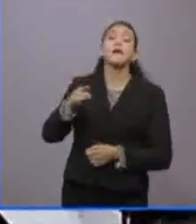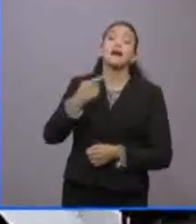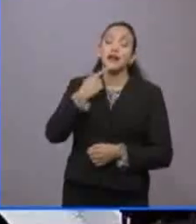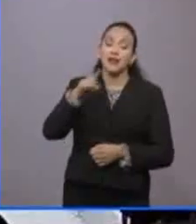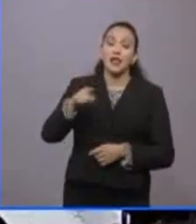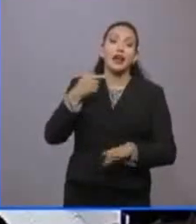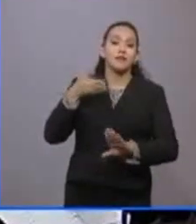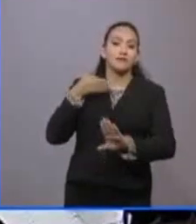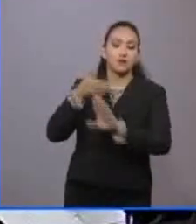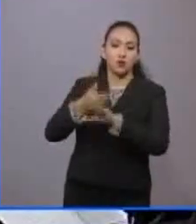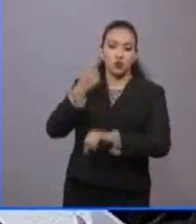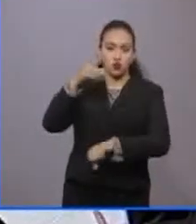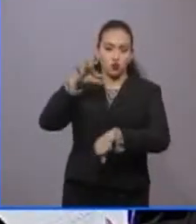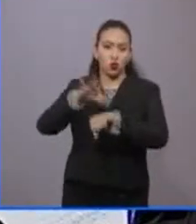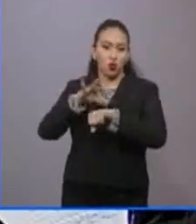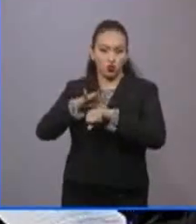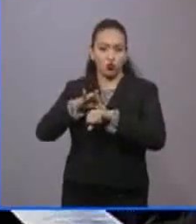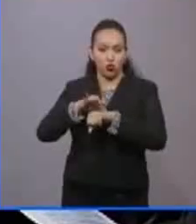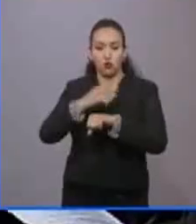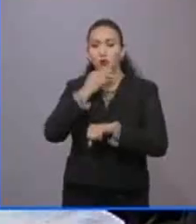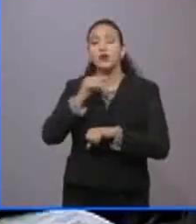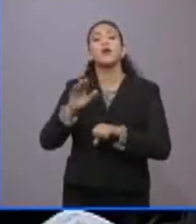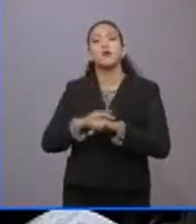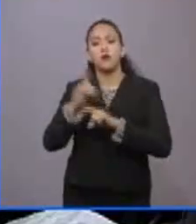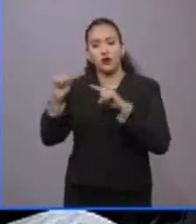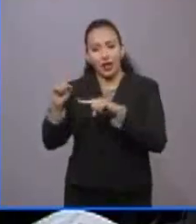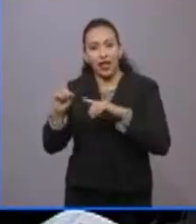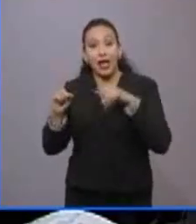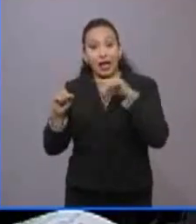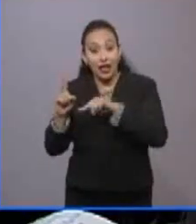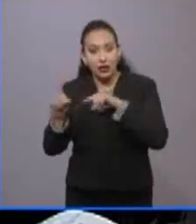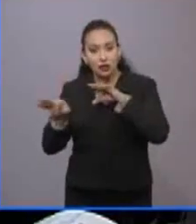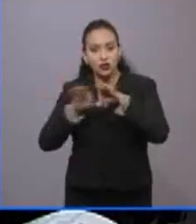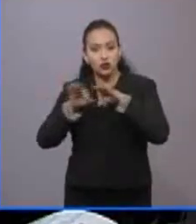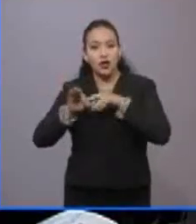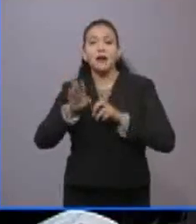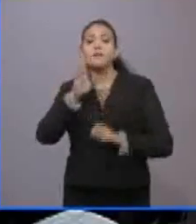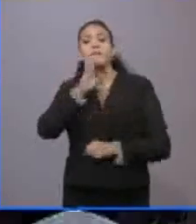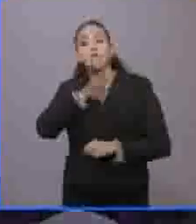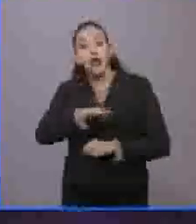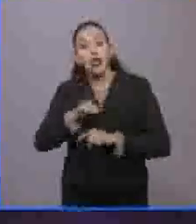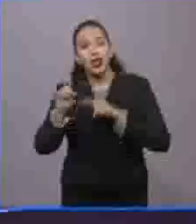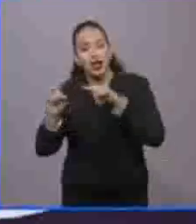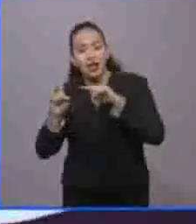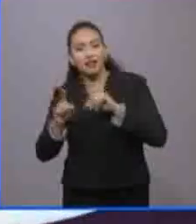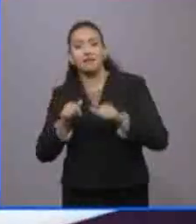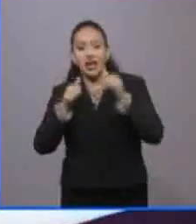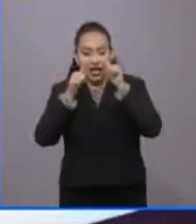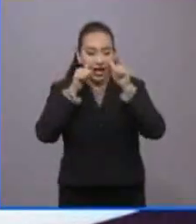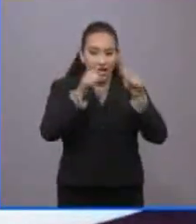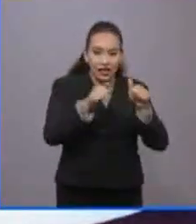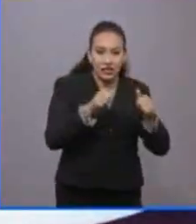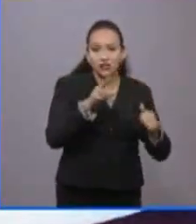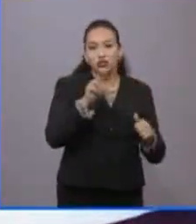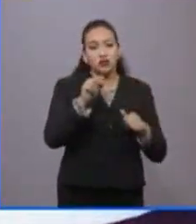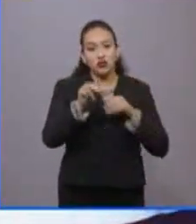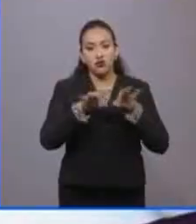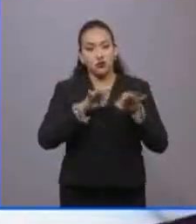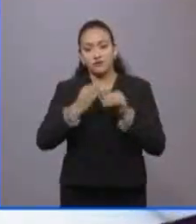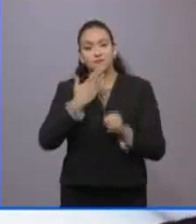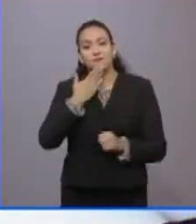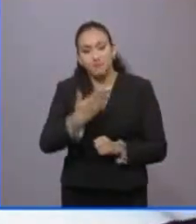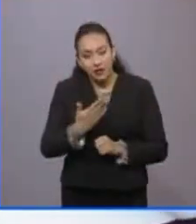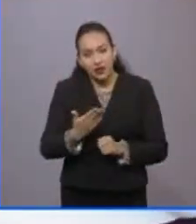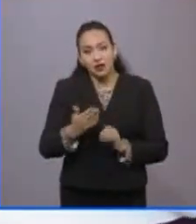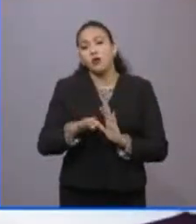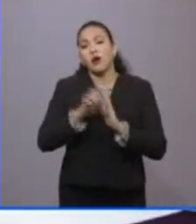fin de exigir su responsabilidad civil por su actuar culposo o negligente en el ejercicio de sus funciones dentro de